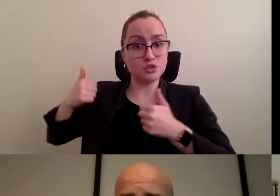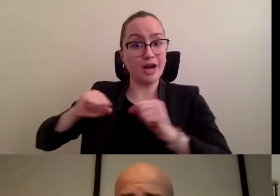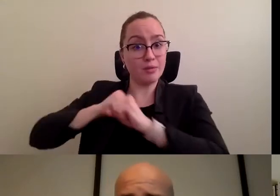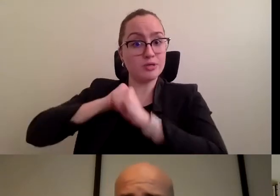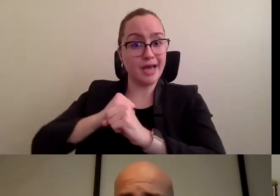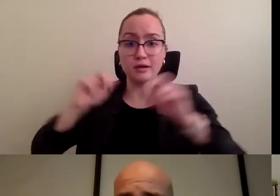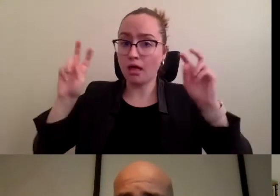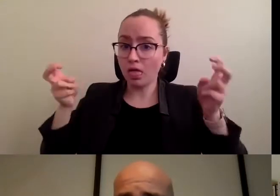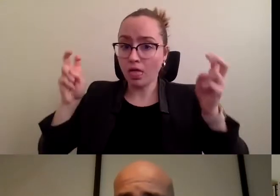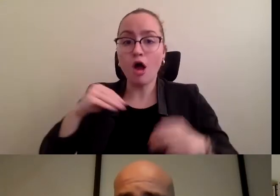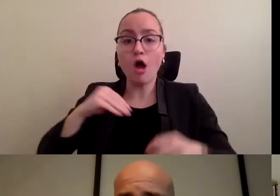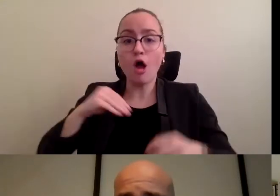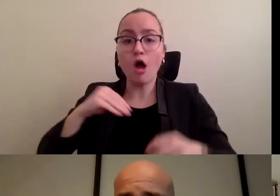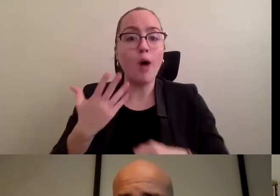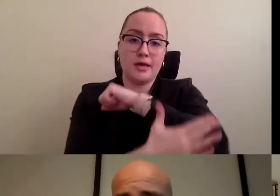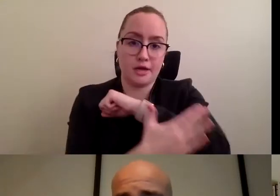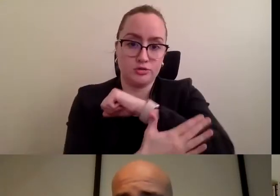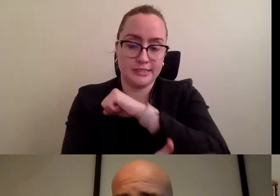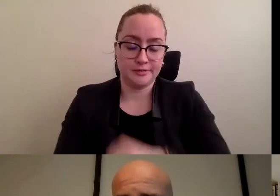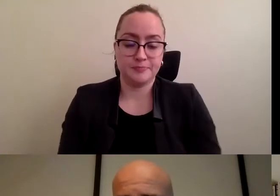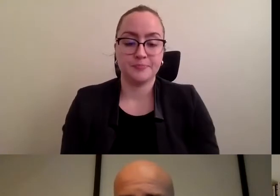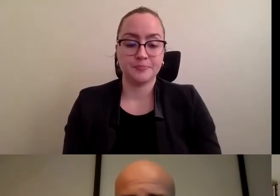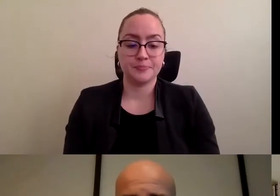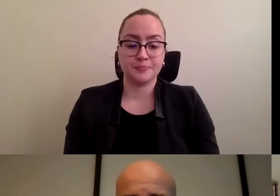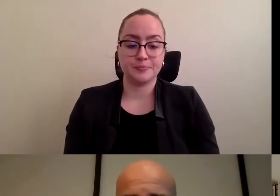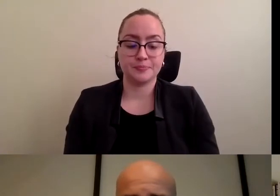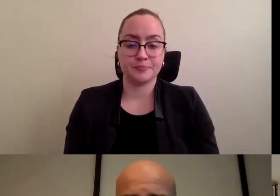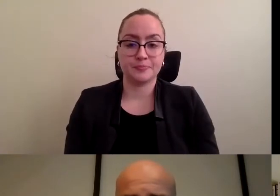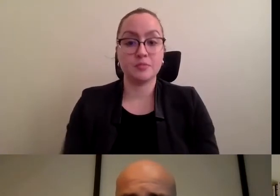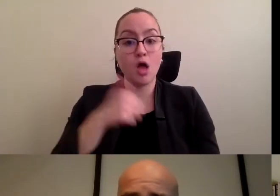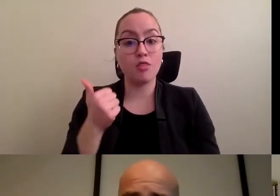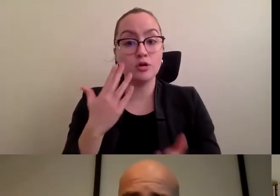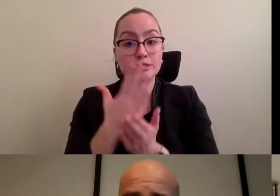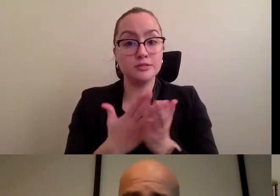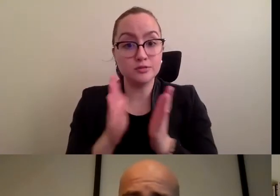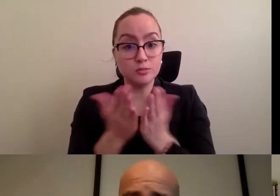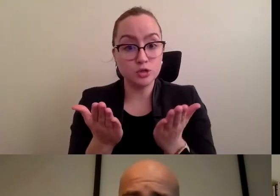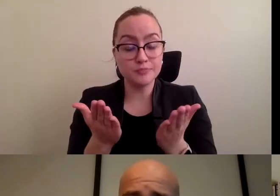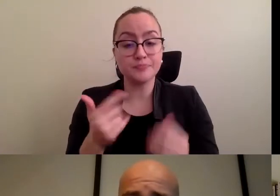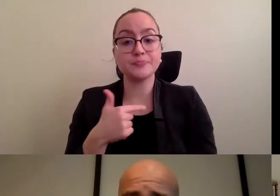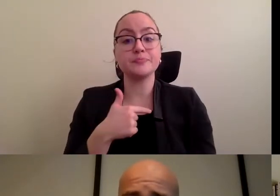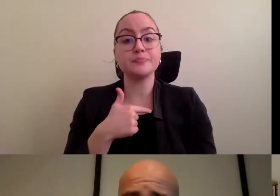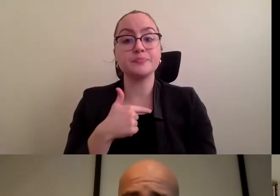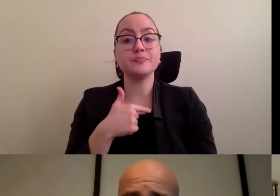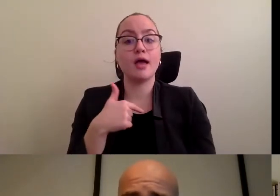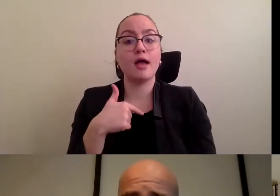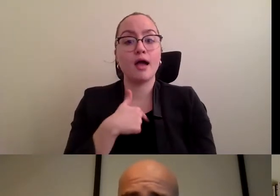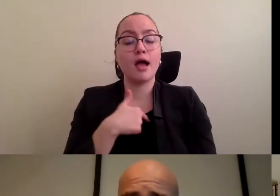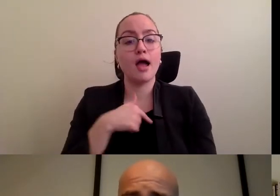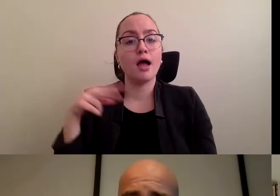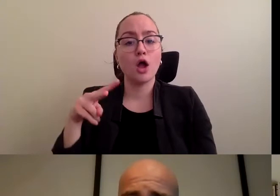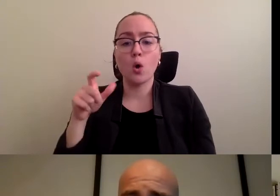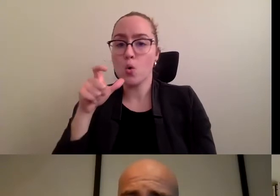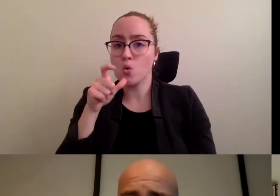está utilizado para proteger el país así como está. Y en el último capítulo yo